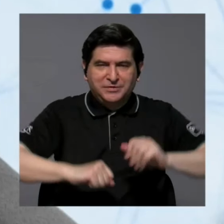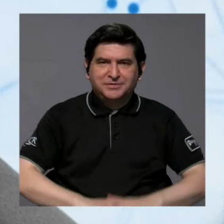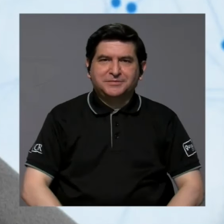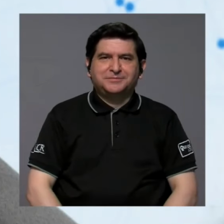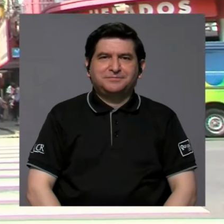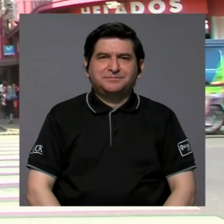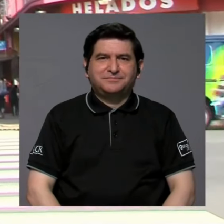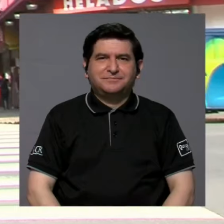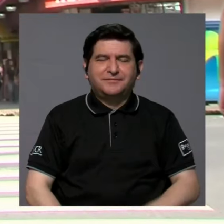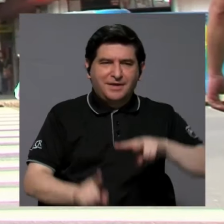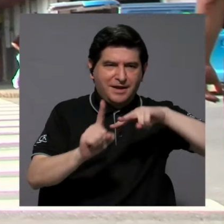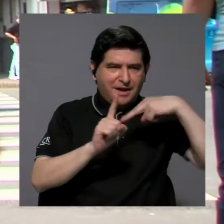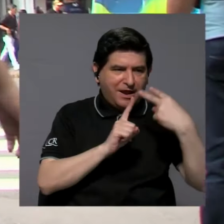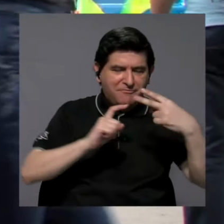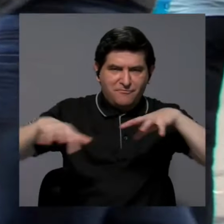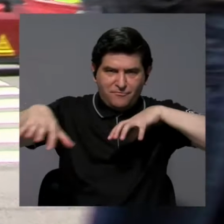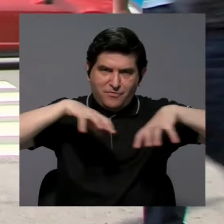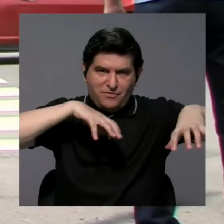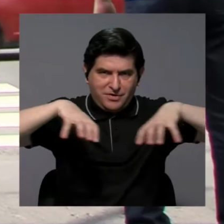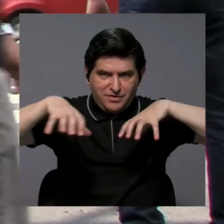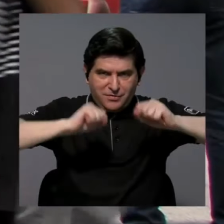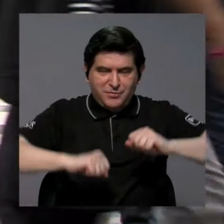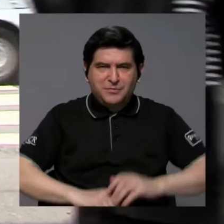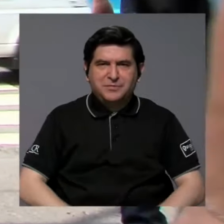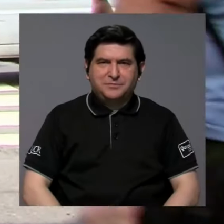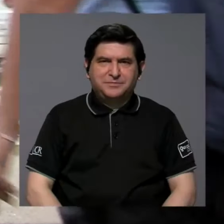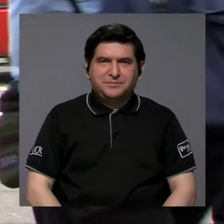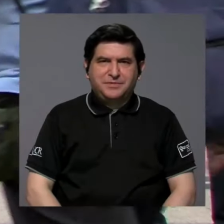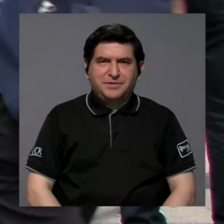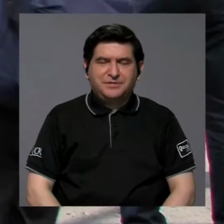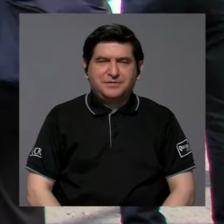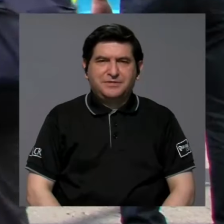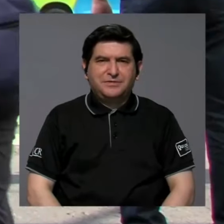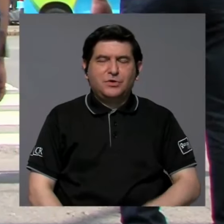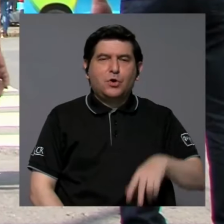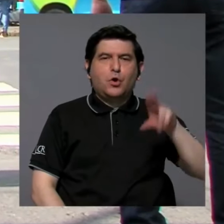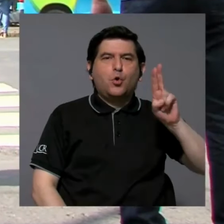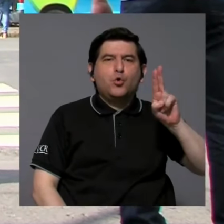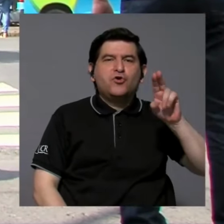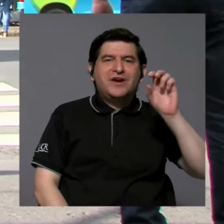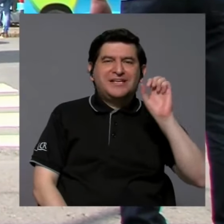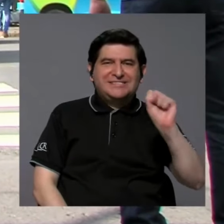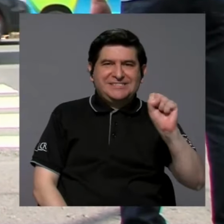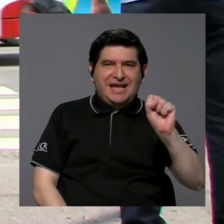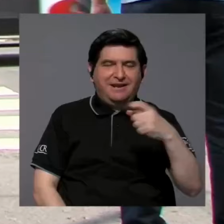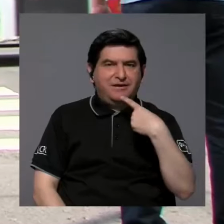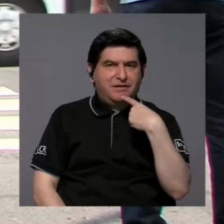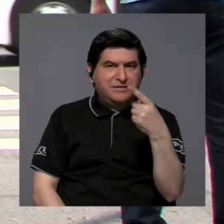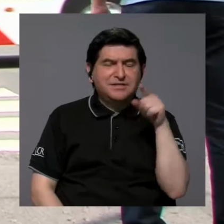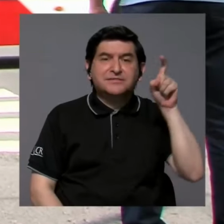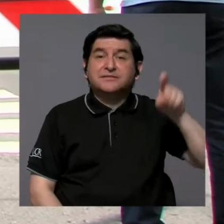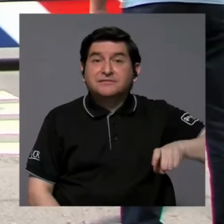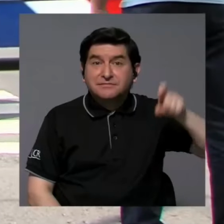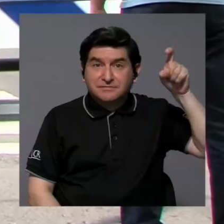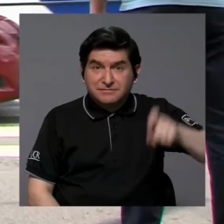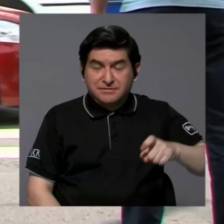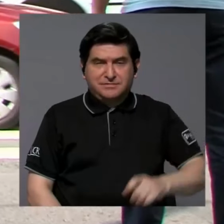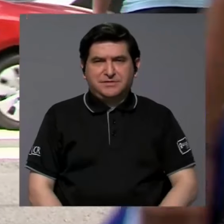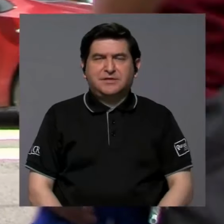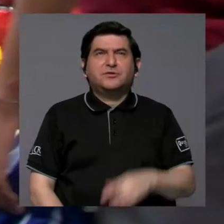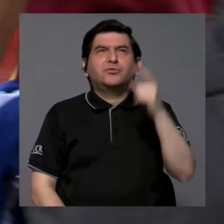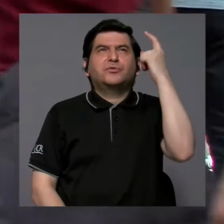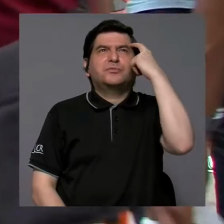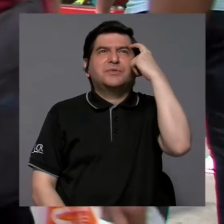movimiento, ¿verdad? El enfoque de la movilidad de Ulrich y Scheller nos habla de esa necesidad